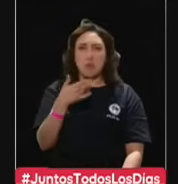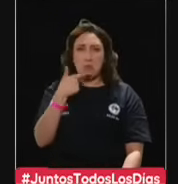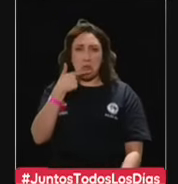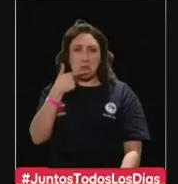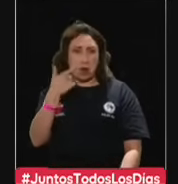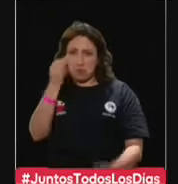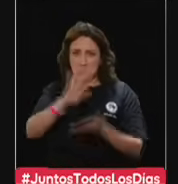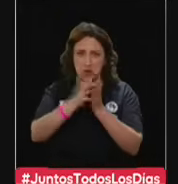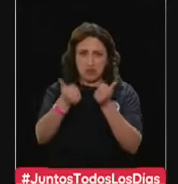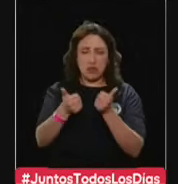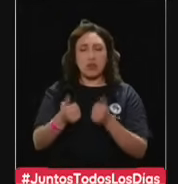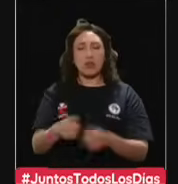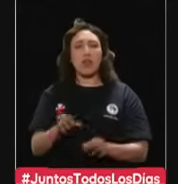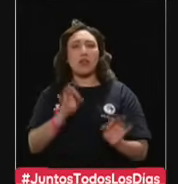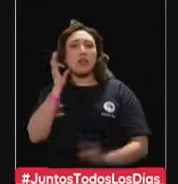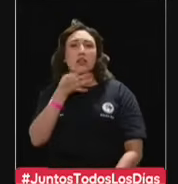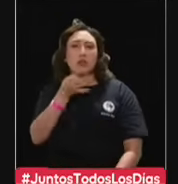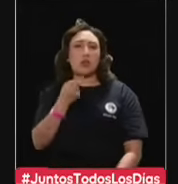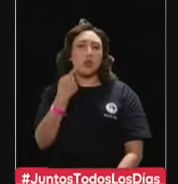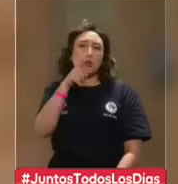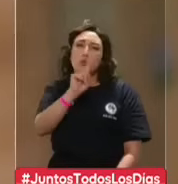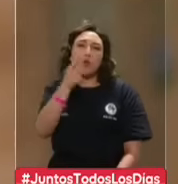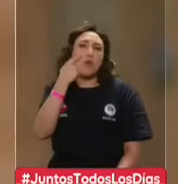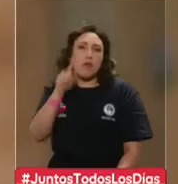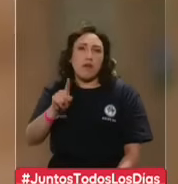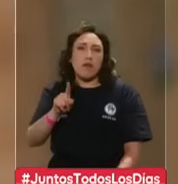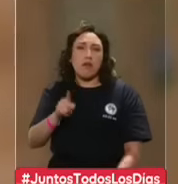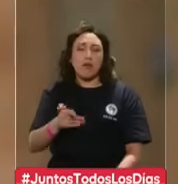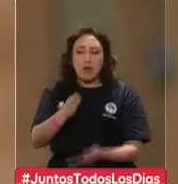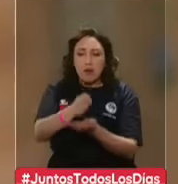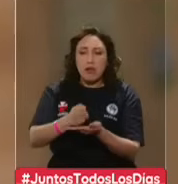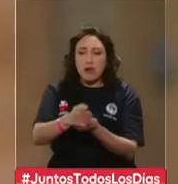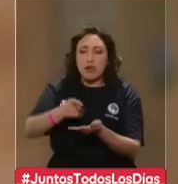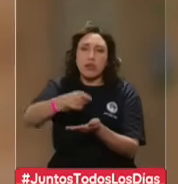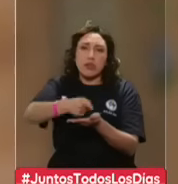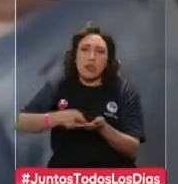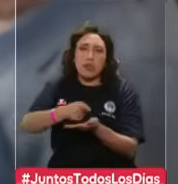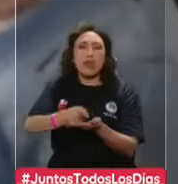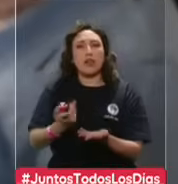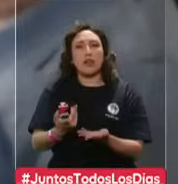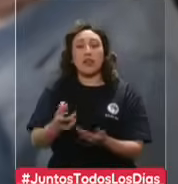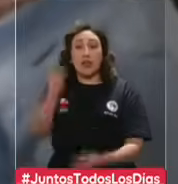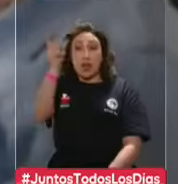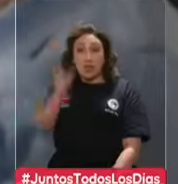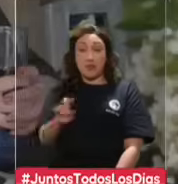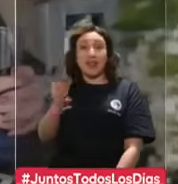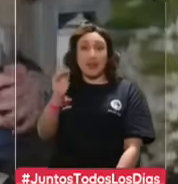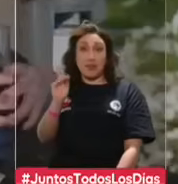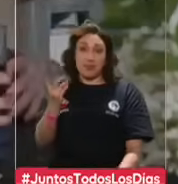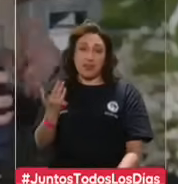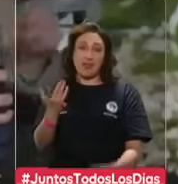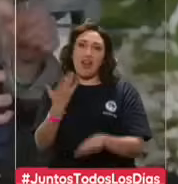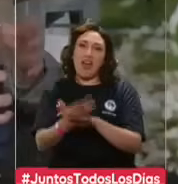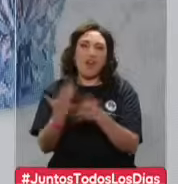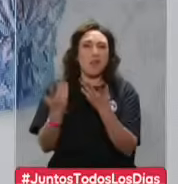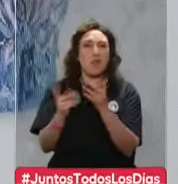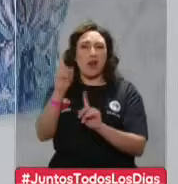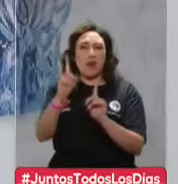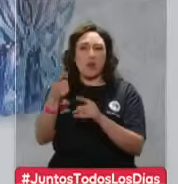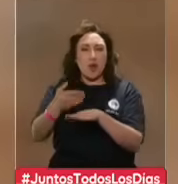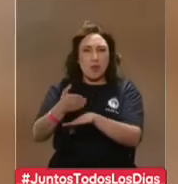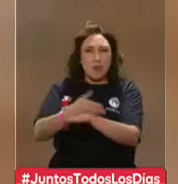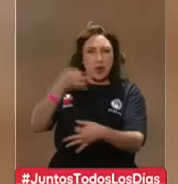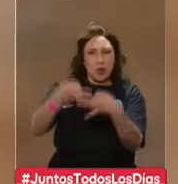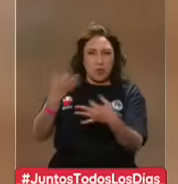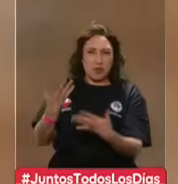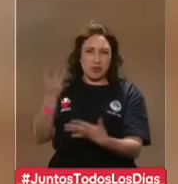por... A las personas con discapacidad, sí, pues se les exige cierto estándar, ¿no? Ustedes saben que los discapacitados tienen un humor